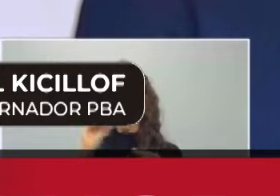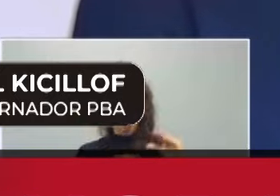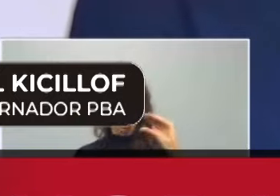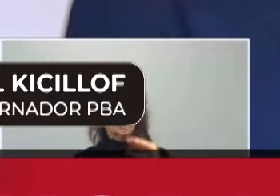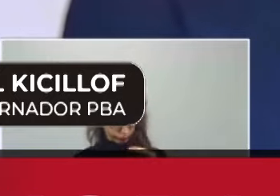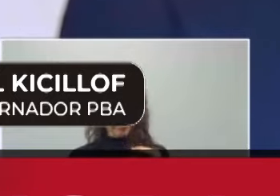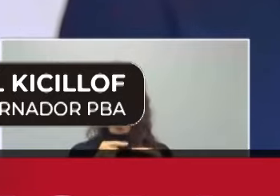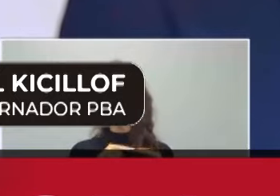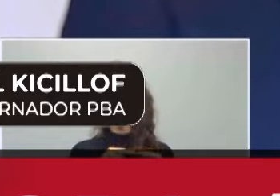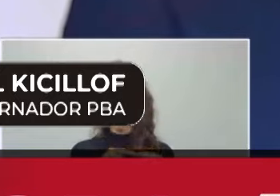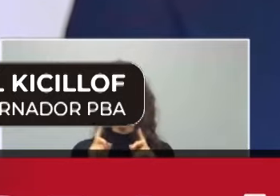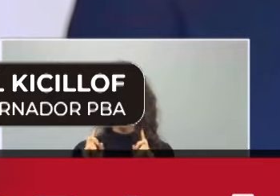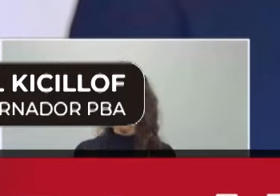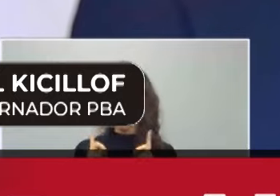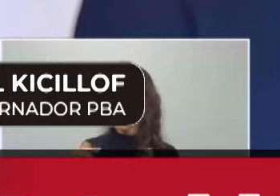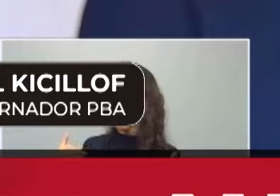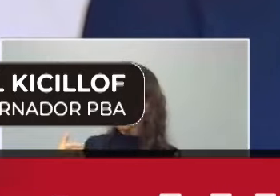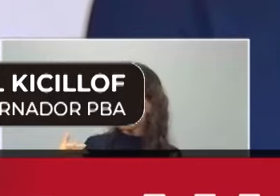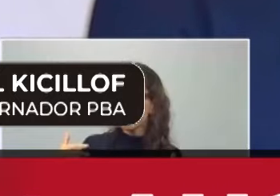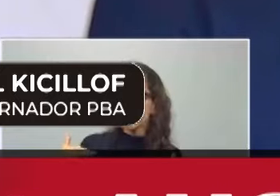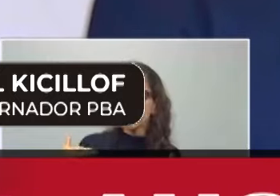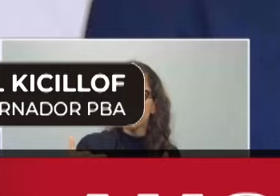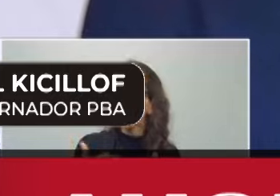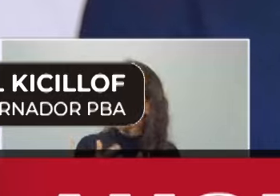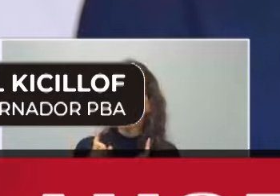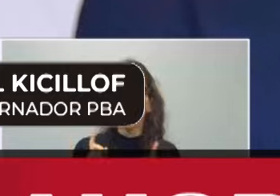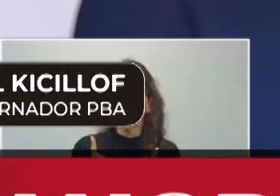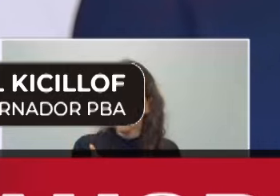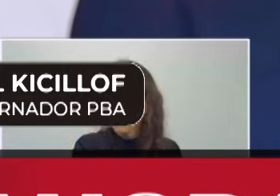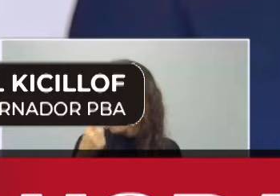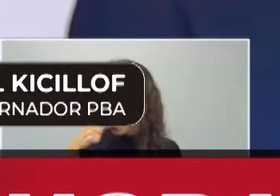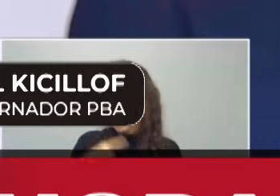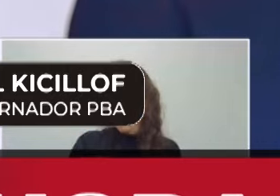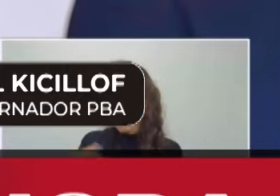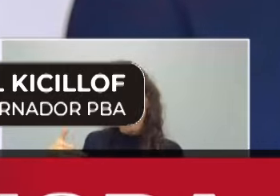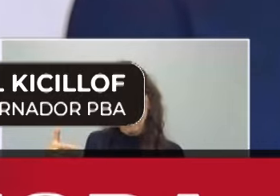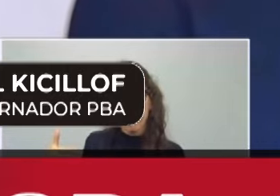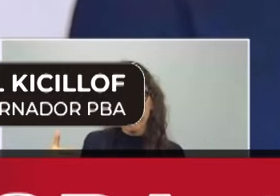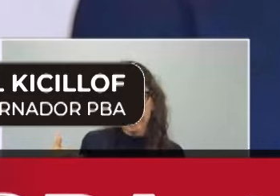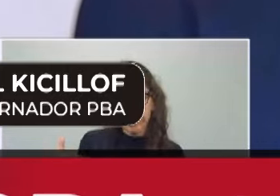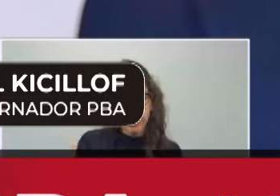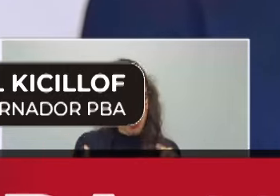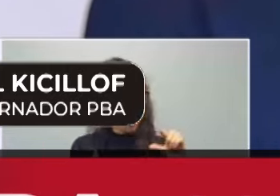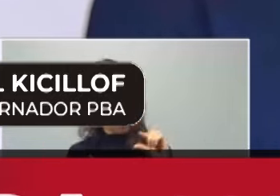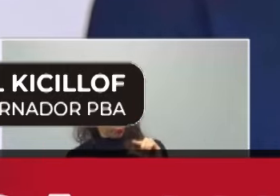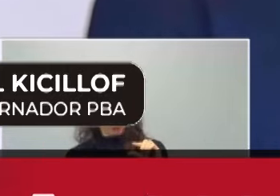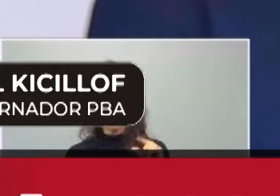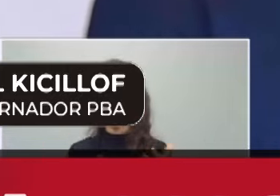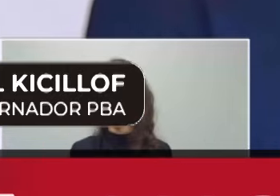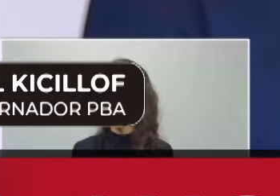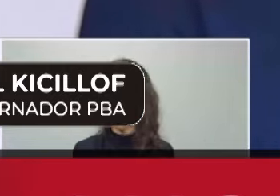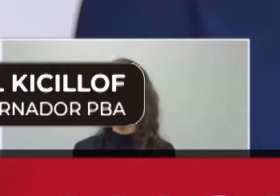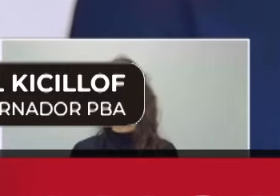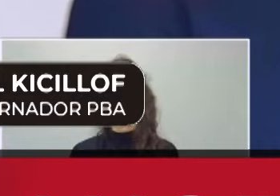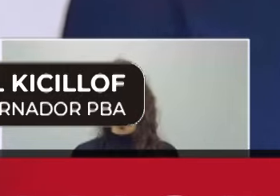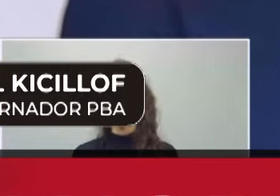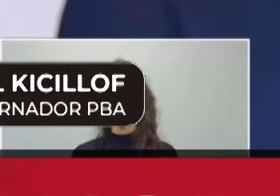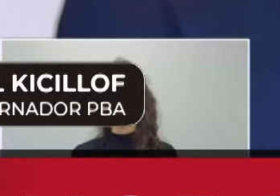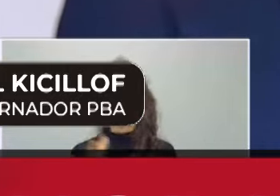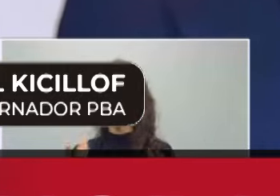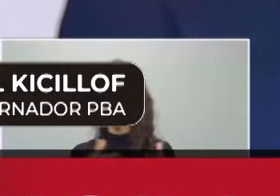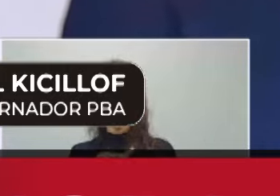sostuvo históricamente durante todo el periodo que uno quiera transcurrir también para atrás. Como